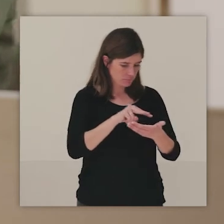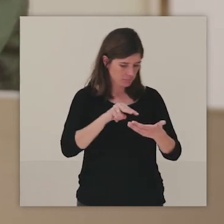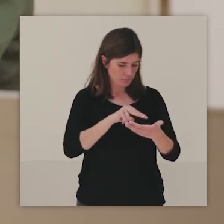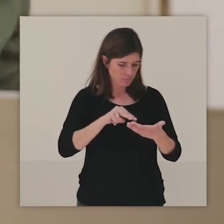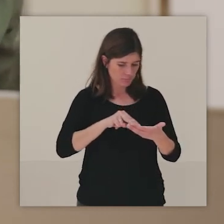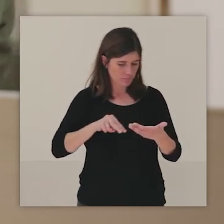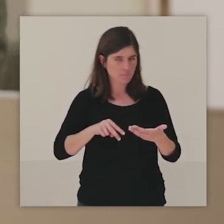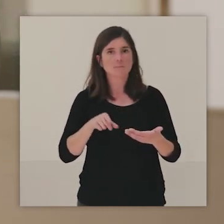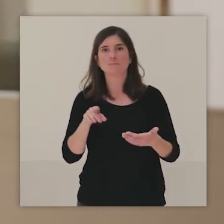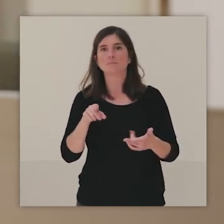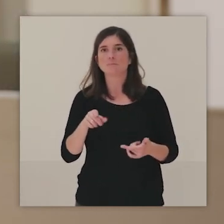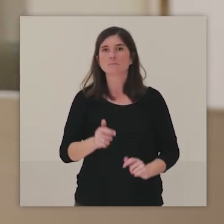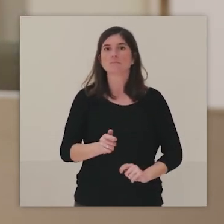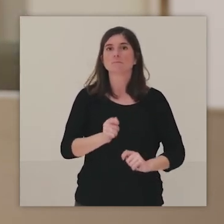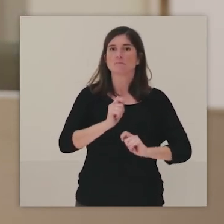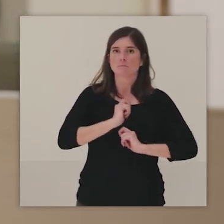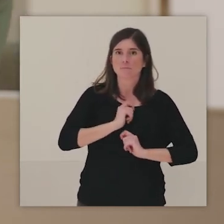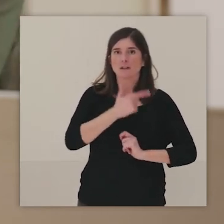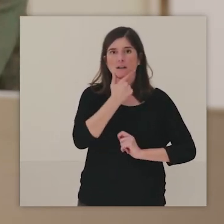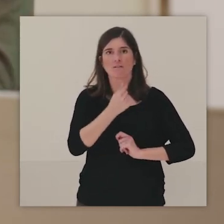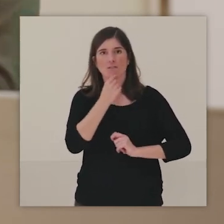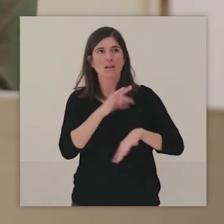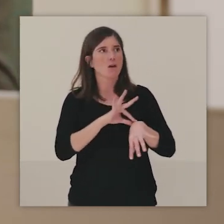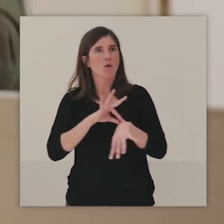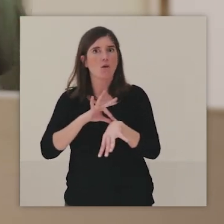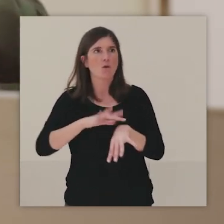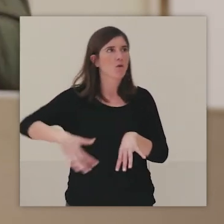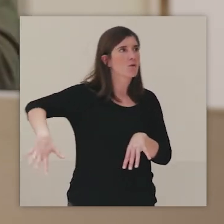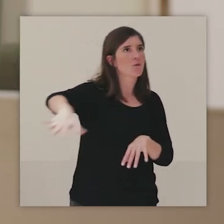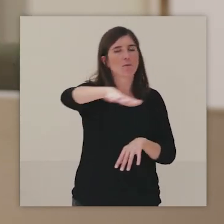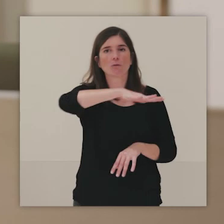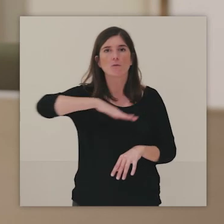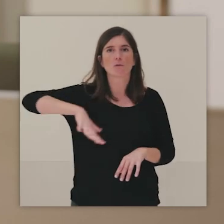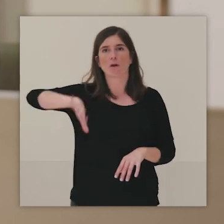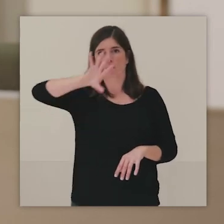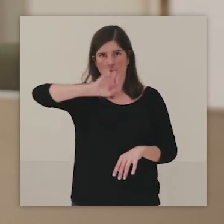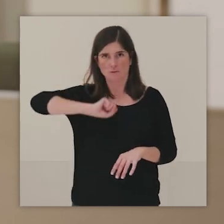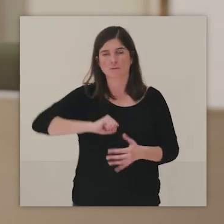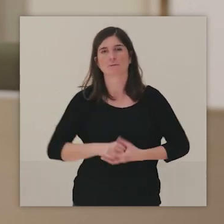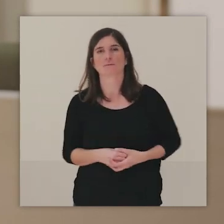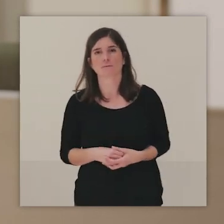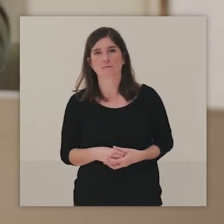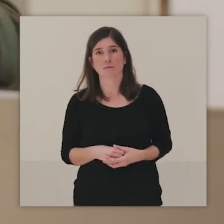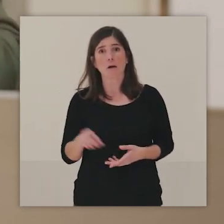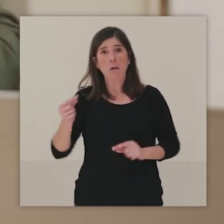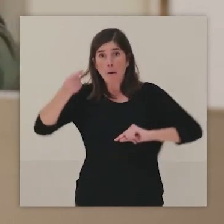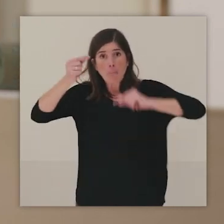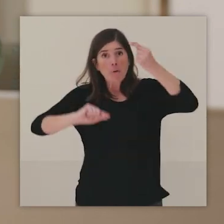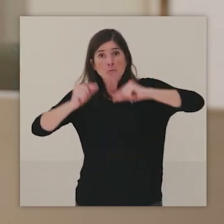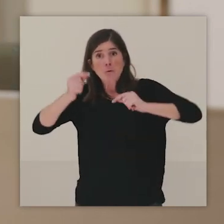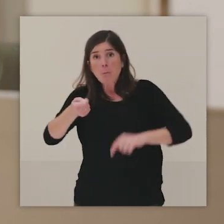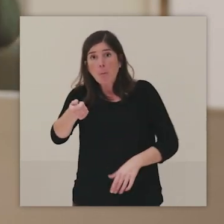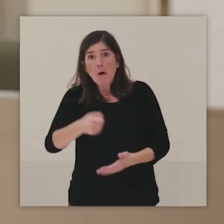Una manera de interacción, de orientación, con comprensión y que, presupuesto, como también se ha comentado,